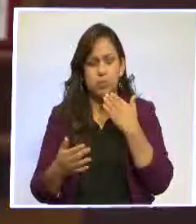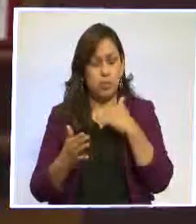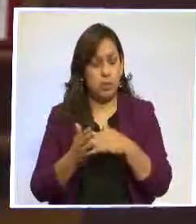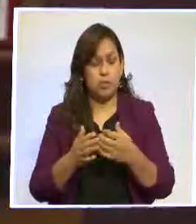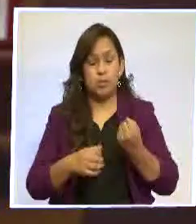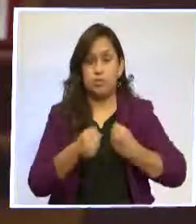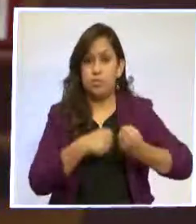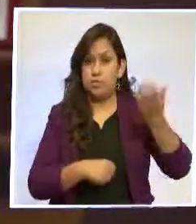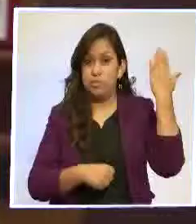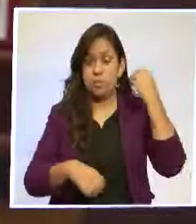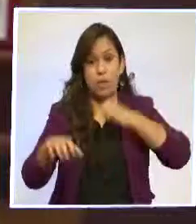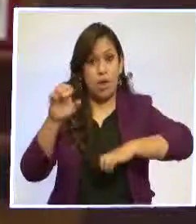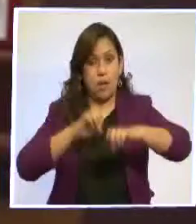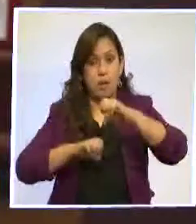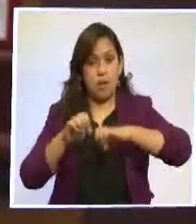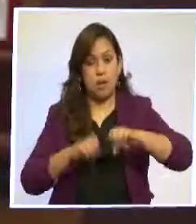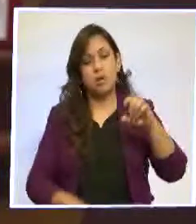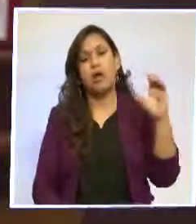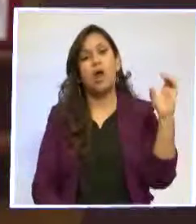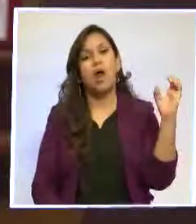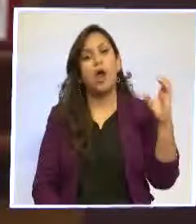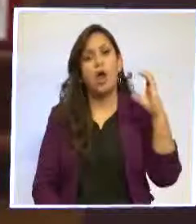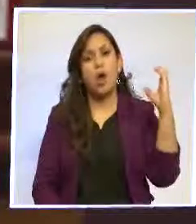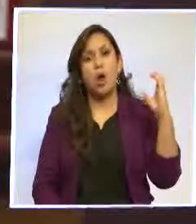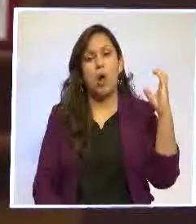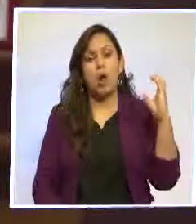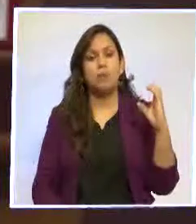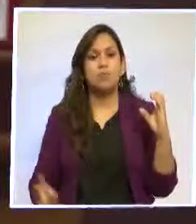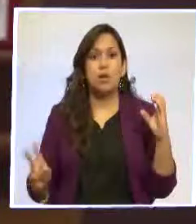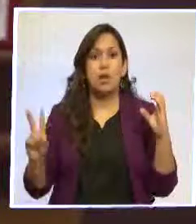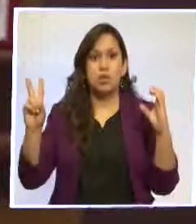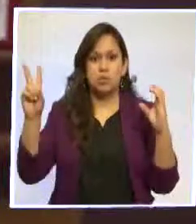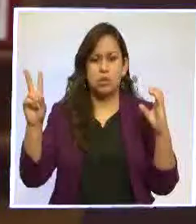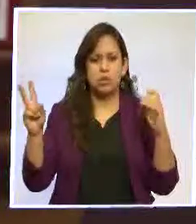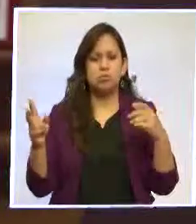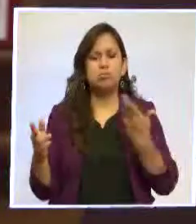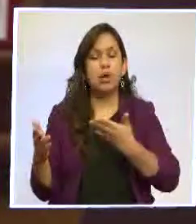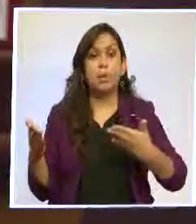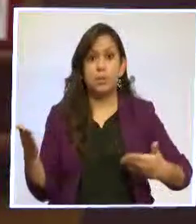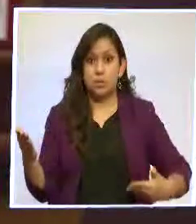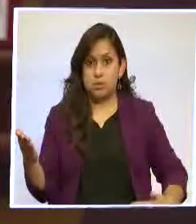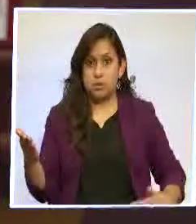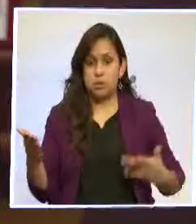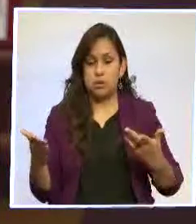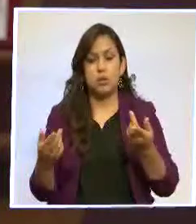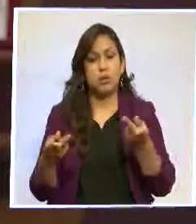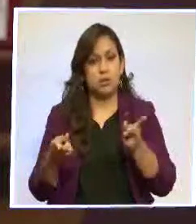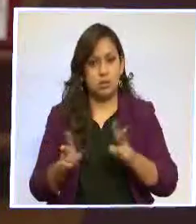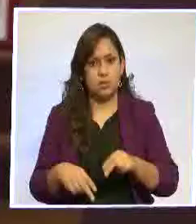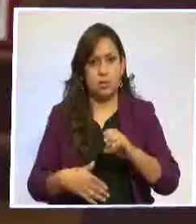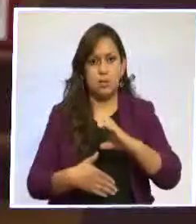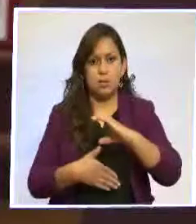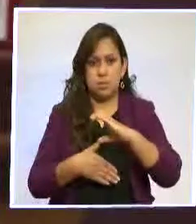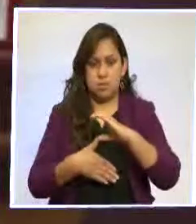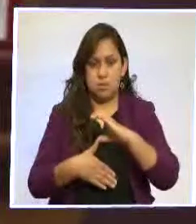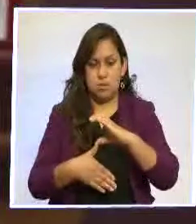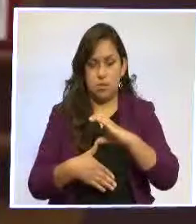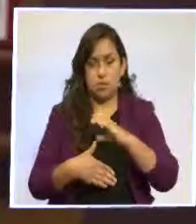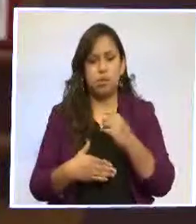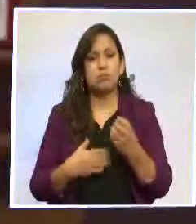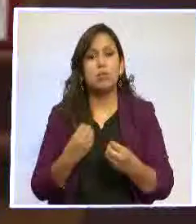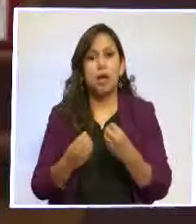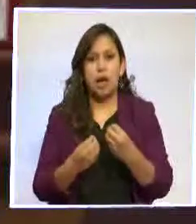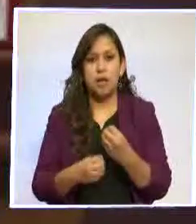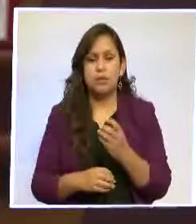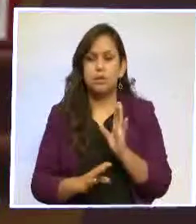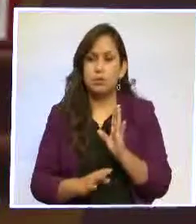se produjo el litigio entre Colombia y Venezuela y el presidente del Ecuador, en ese momento presidente pro tempore de la CELAC, medió para un